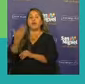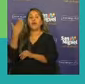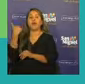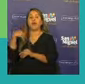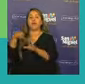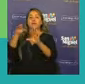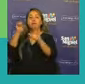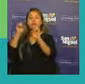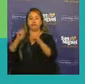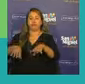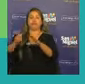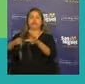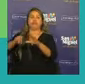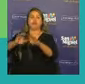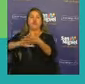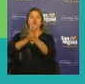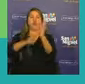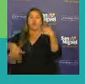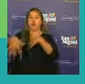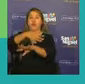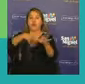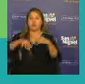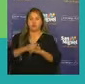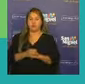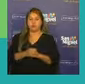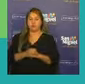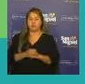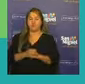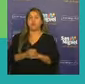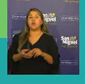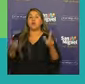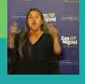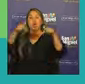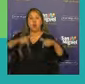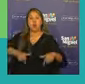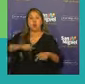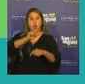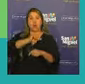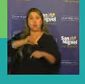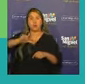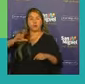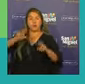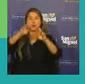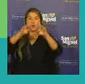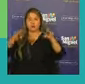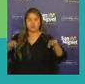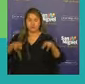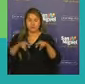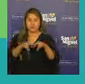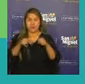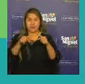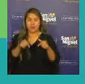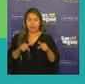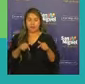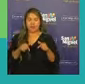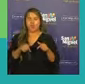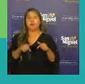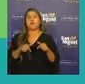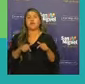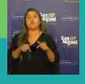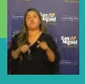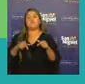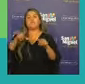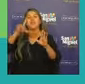anteriormente, y eso, lo que aumentamos en reciclaje, lo disminuimos. Hoy día disminuimos más